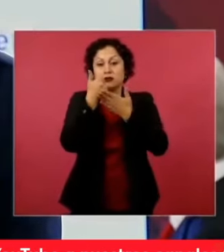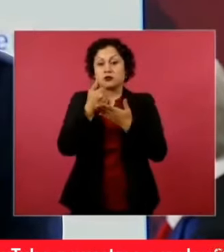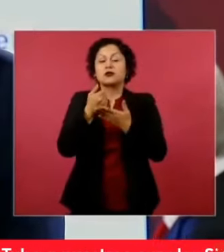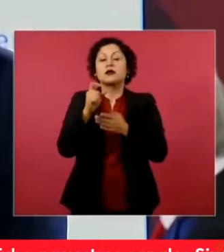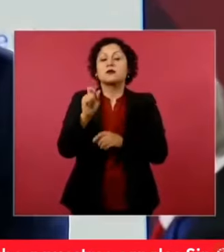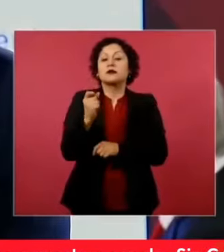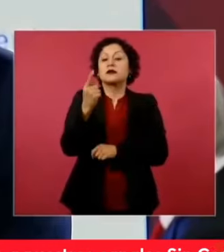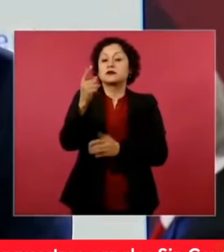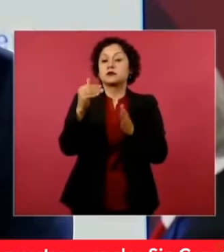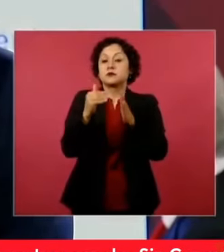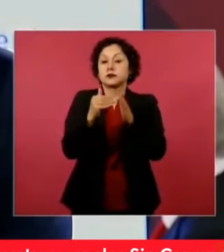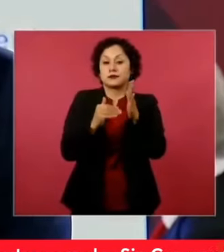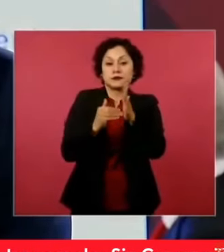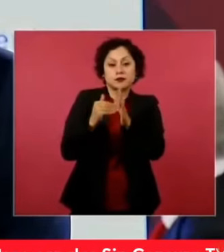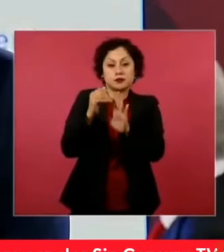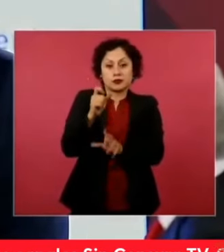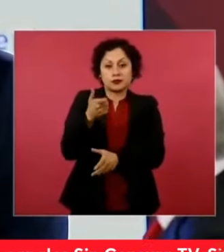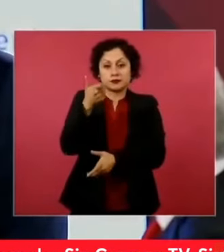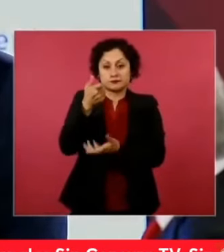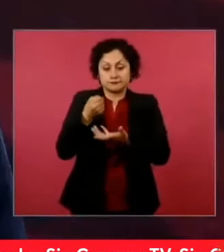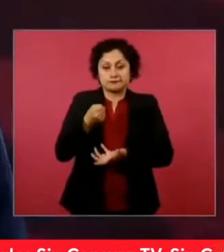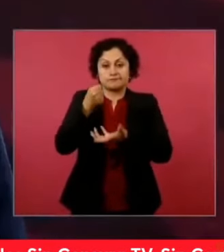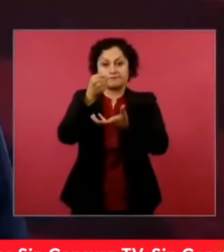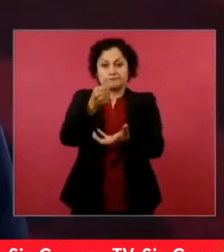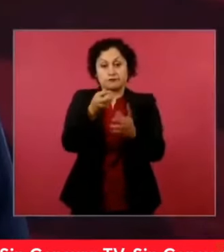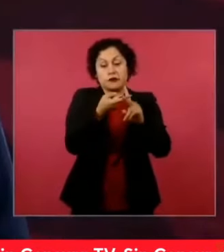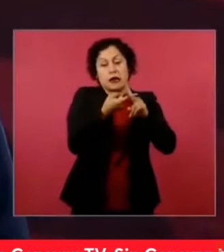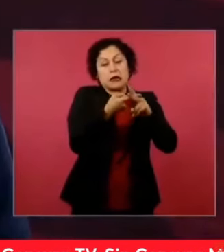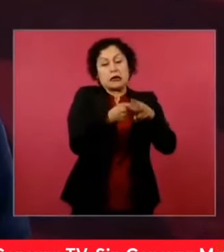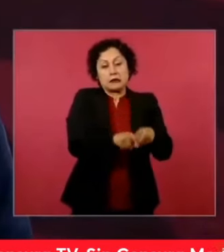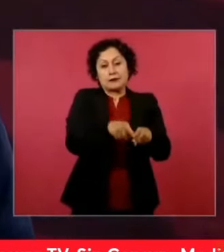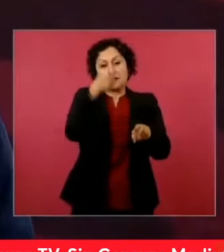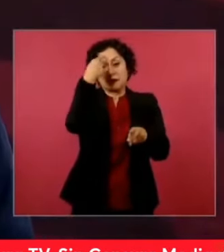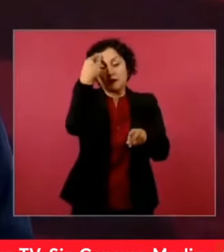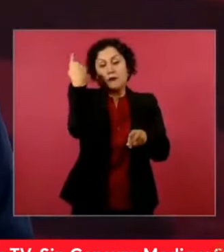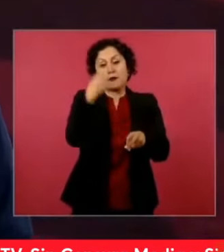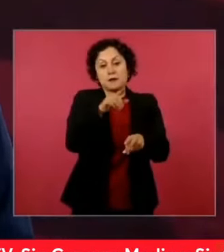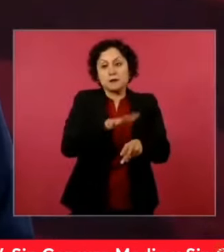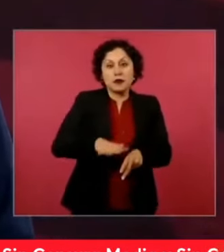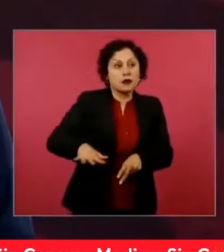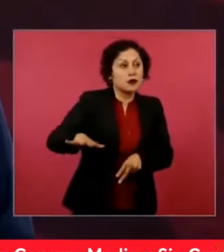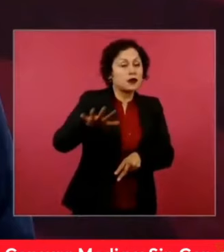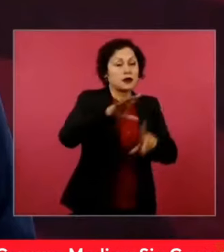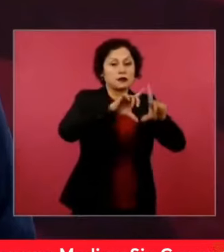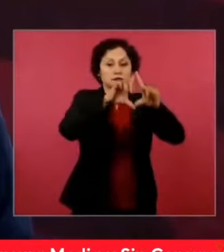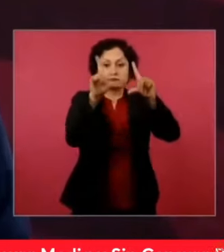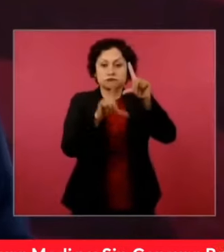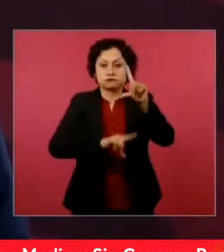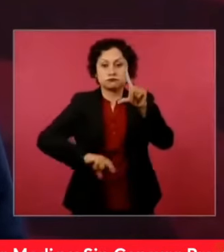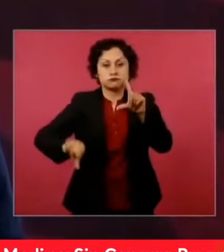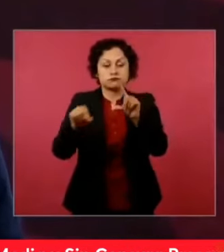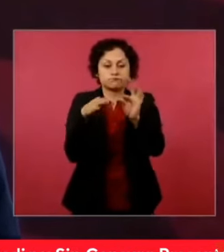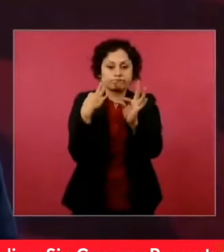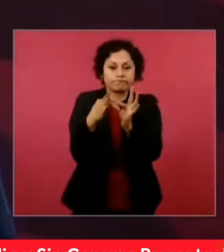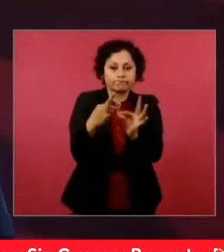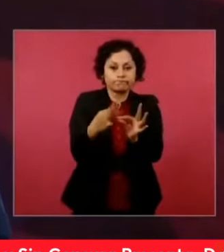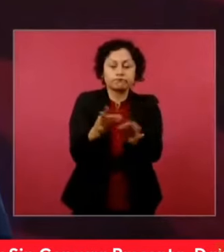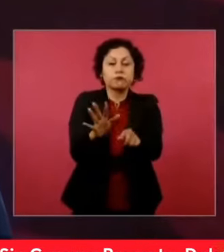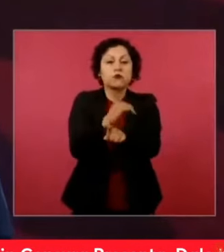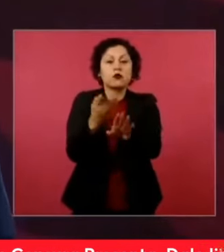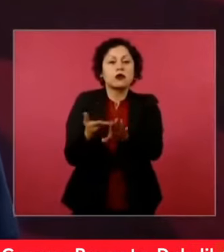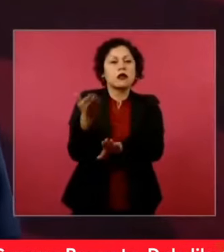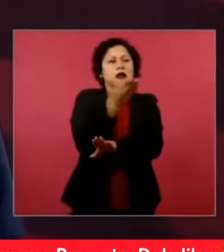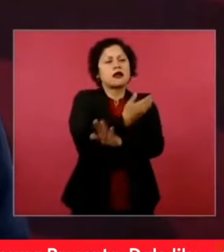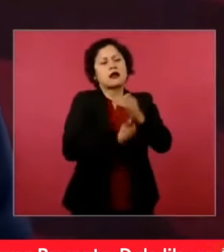de pesos que en una primera etapa sirvieron para estabilizar el servicio de red de telecomunicaciones después de que se le había dejado de invertir